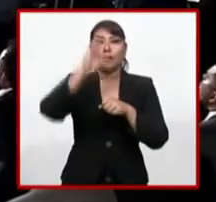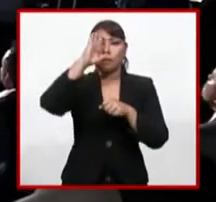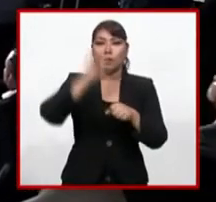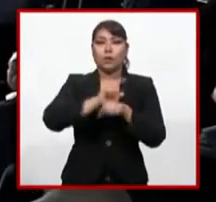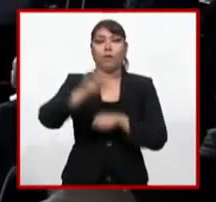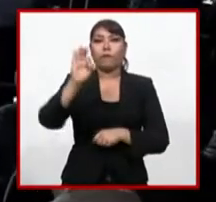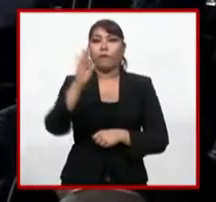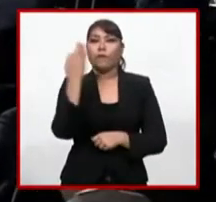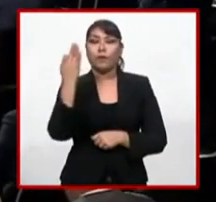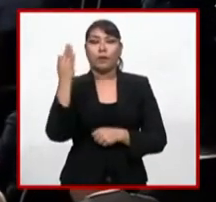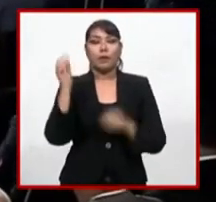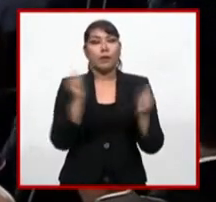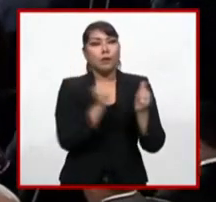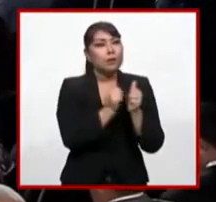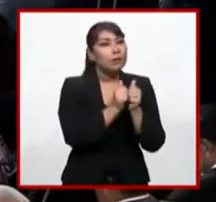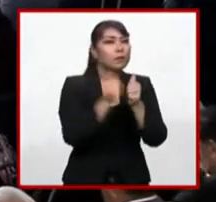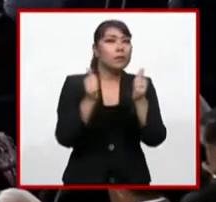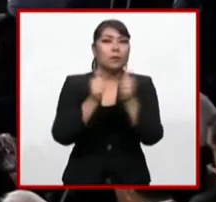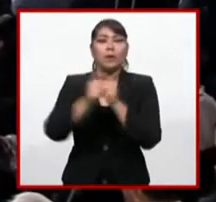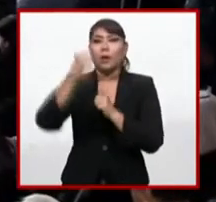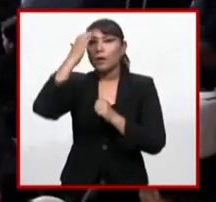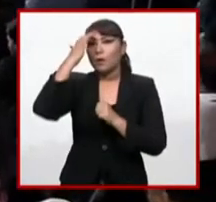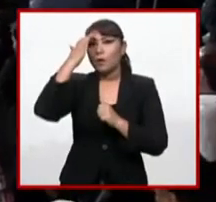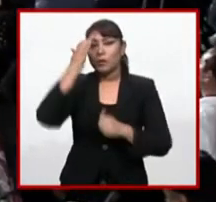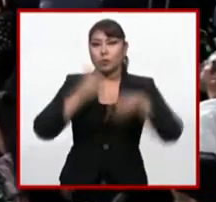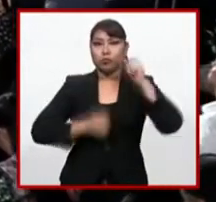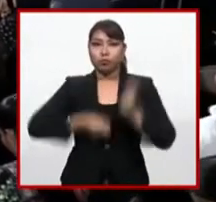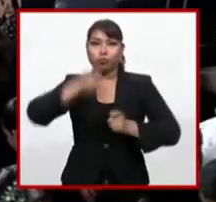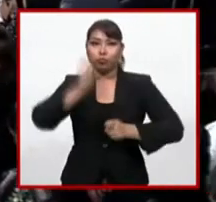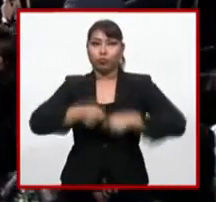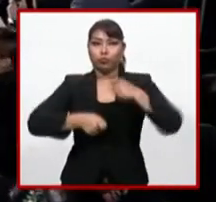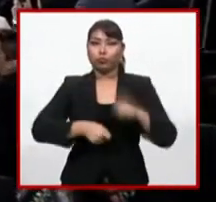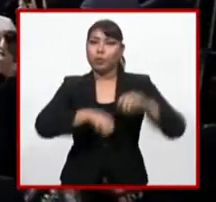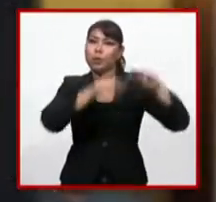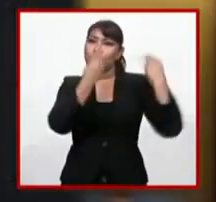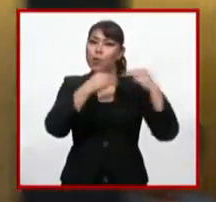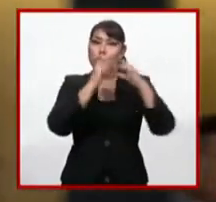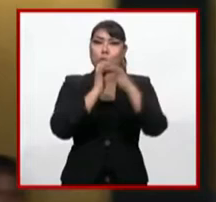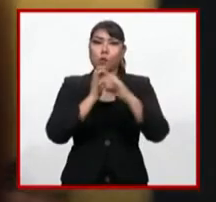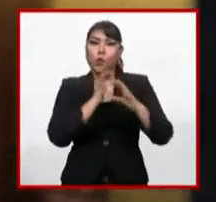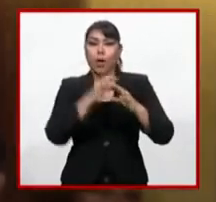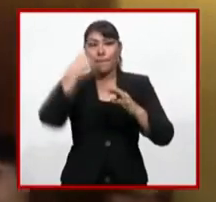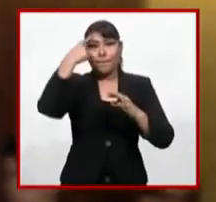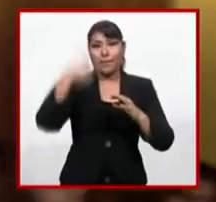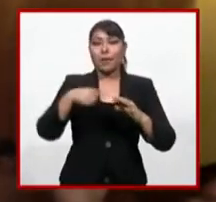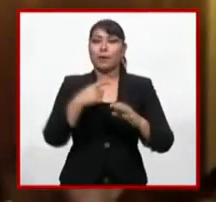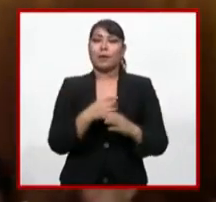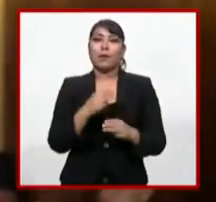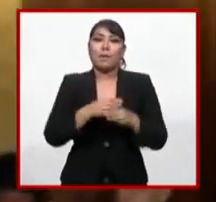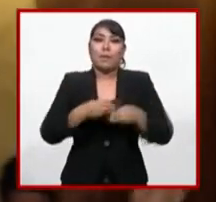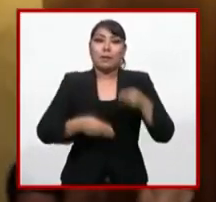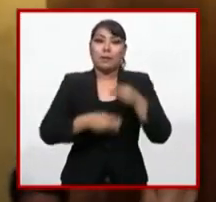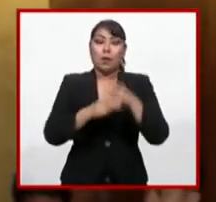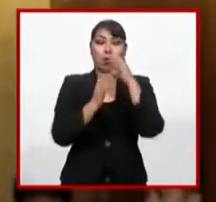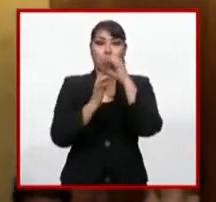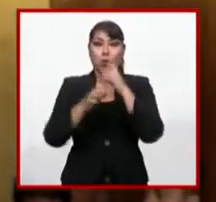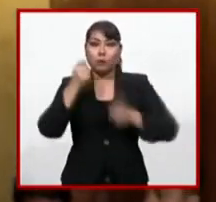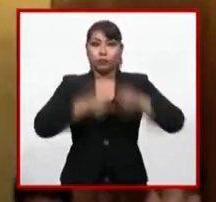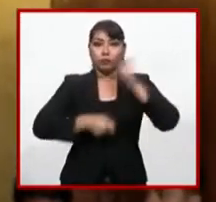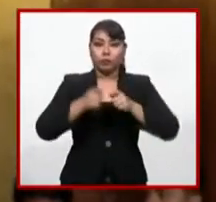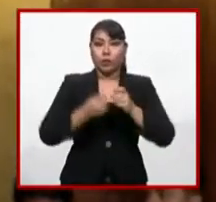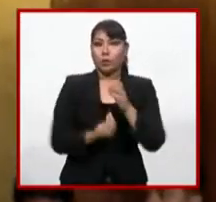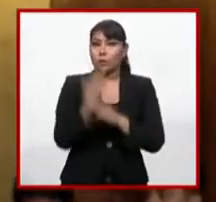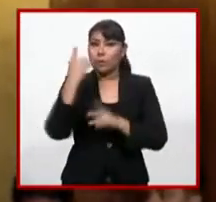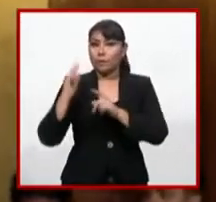para acompañar a todas estas bandas y darles instrumentos de manera coordinada con el gobierno federal. del